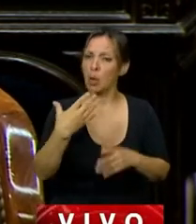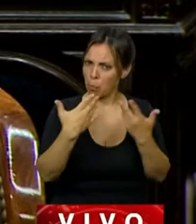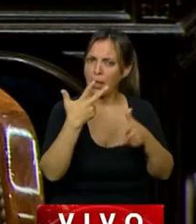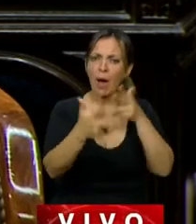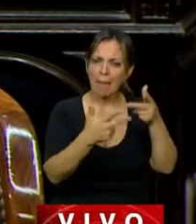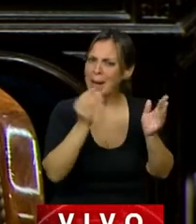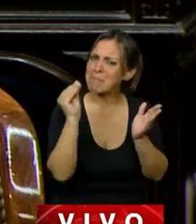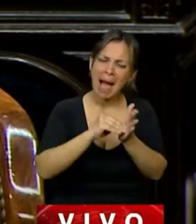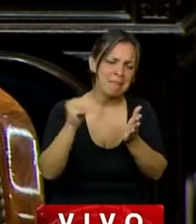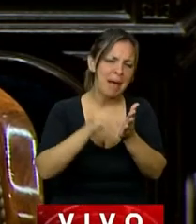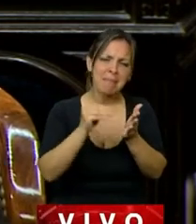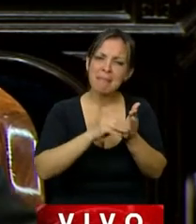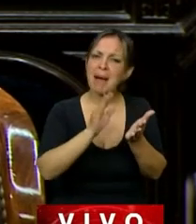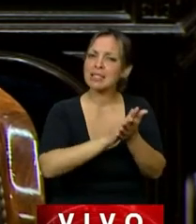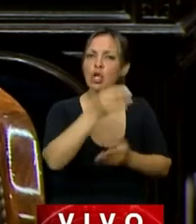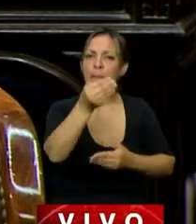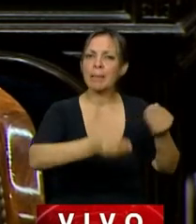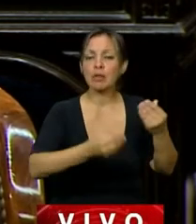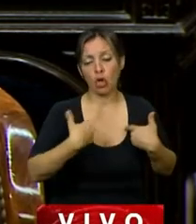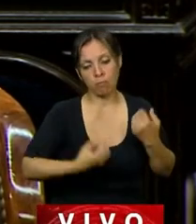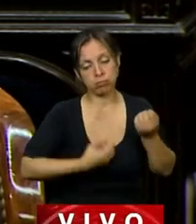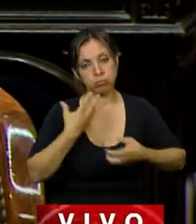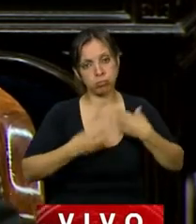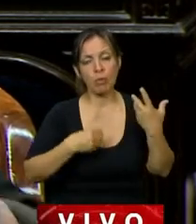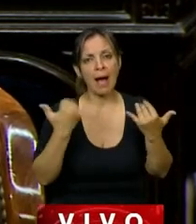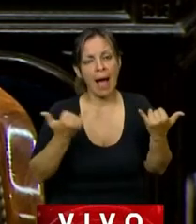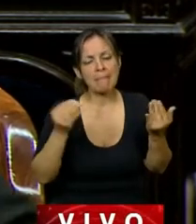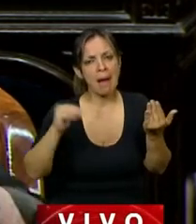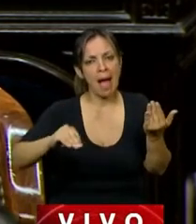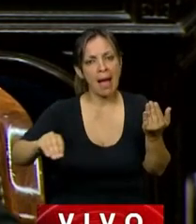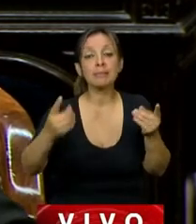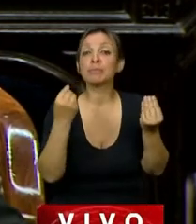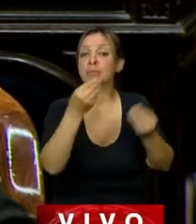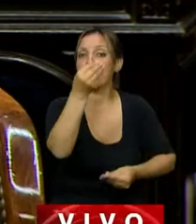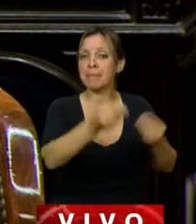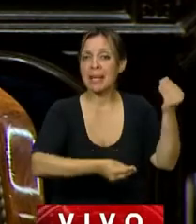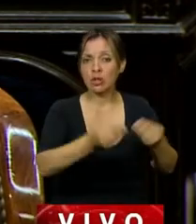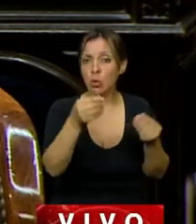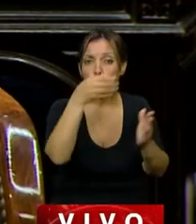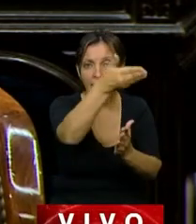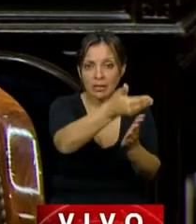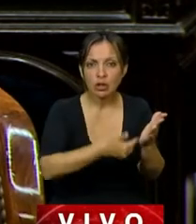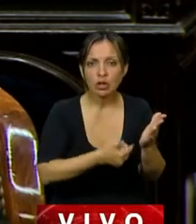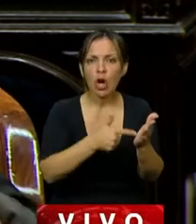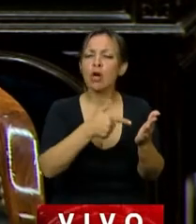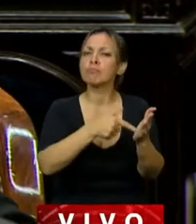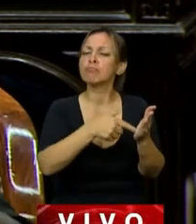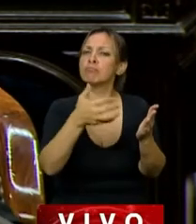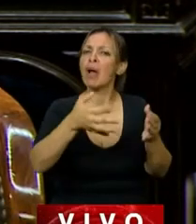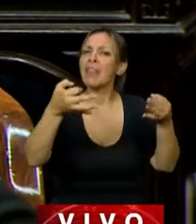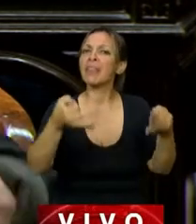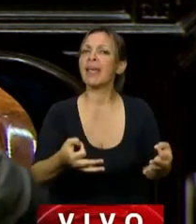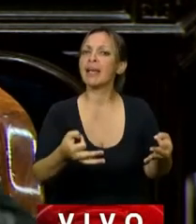del presupuesto, hay mucho para decir todavía. Es un presupuesto no solo digno, es